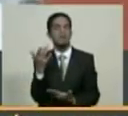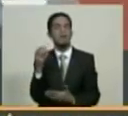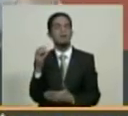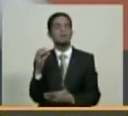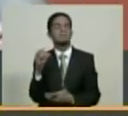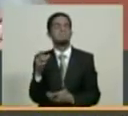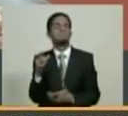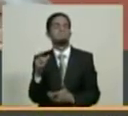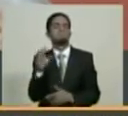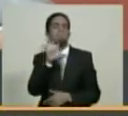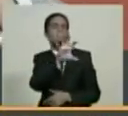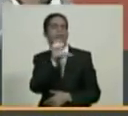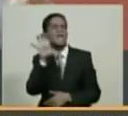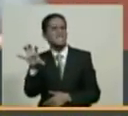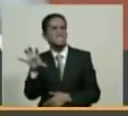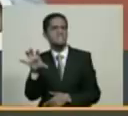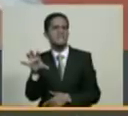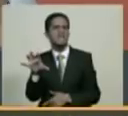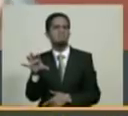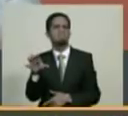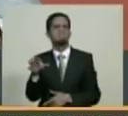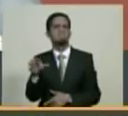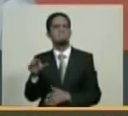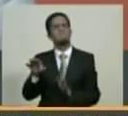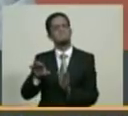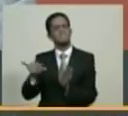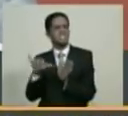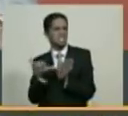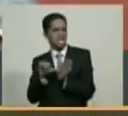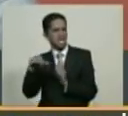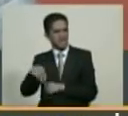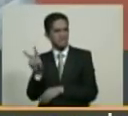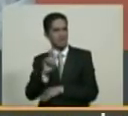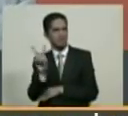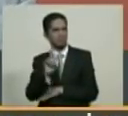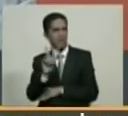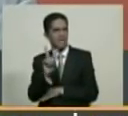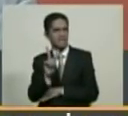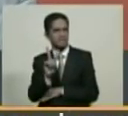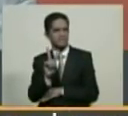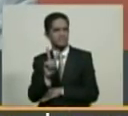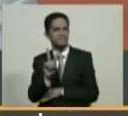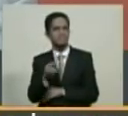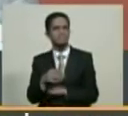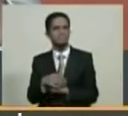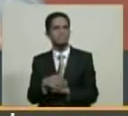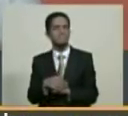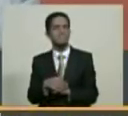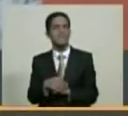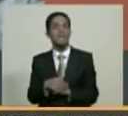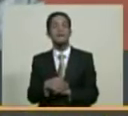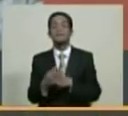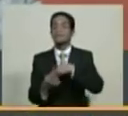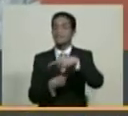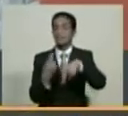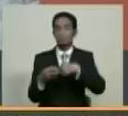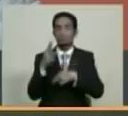vecinos. Paquetes, pues, que van contra el hambre y contra la miseria del pueblo. La revolución bolivariana se ha